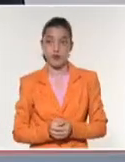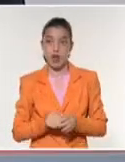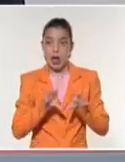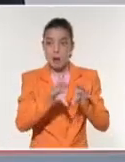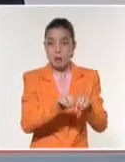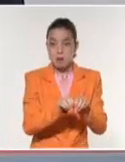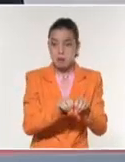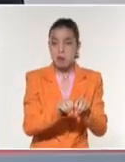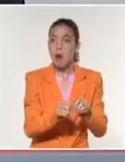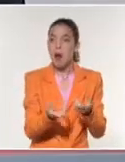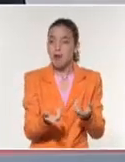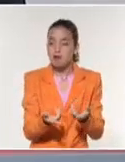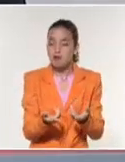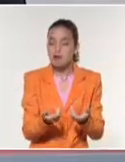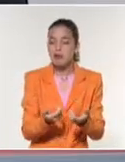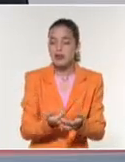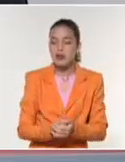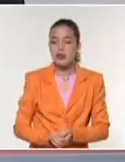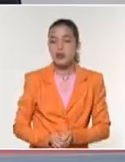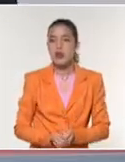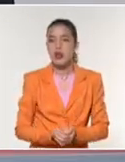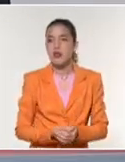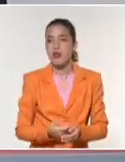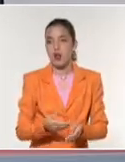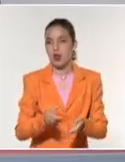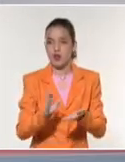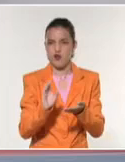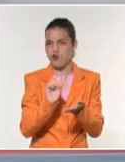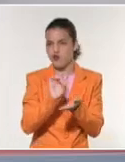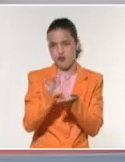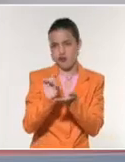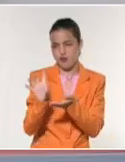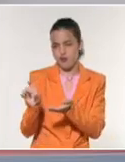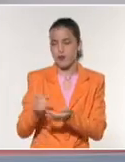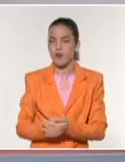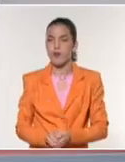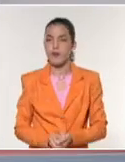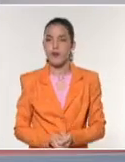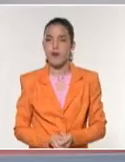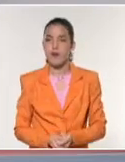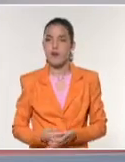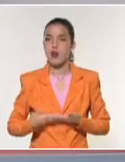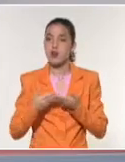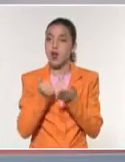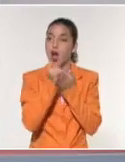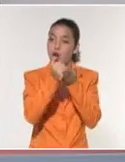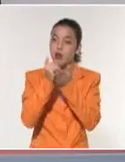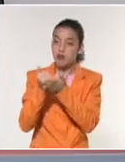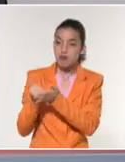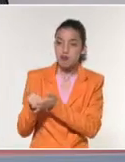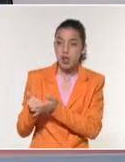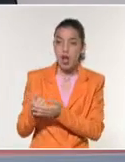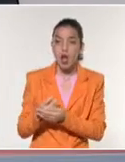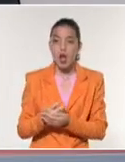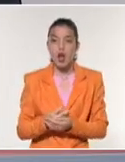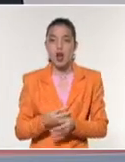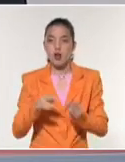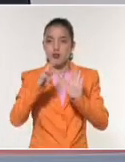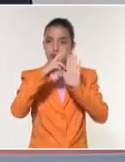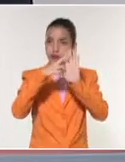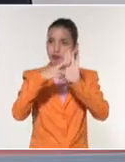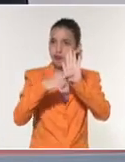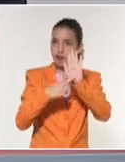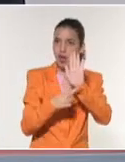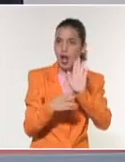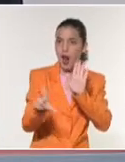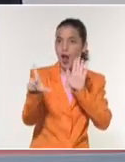553 personas sancionadas por delitos diversos. Estos beneficios se otorgaron conforme a los requisitos previstos en la ley, pero también a las características